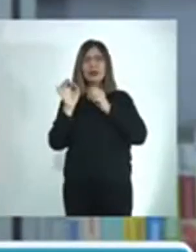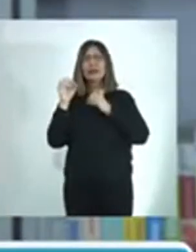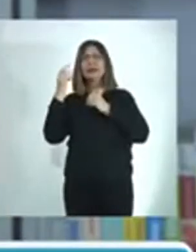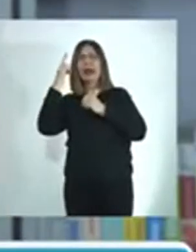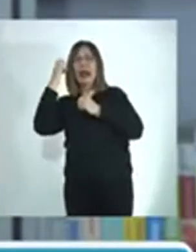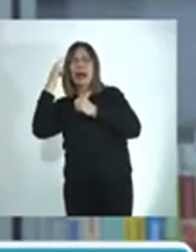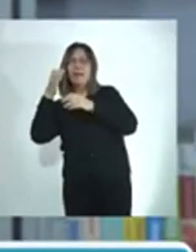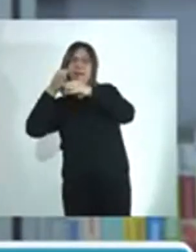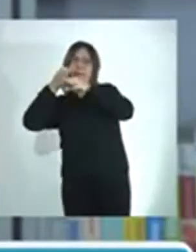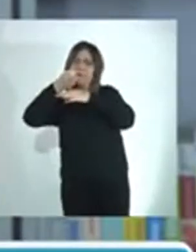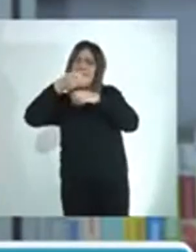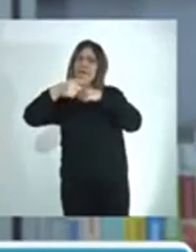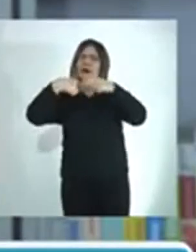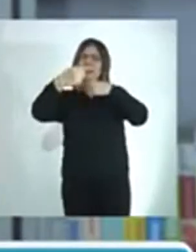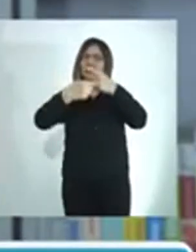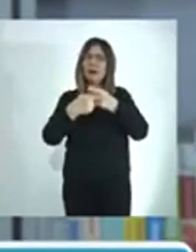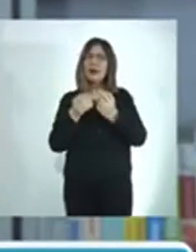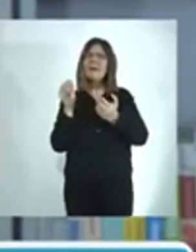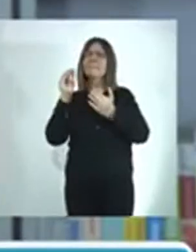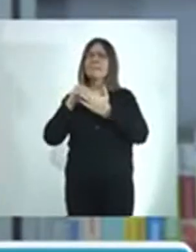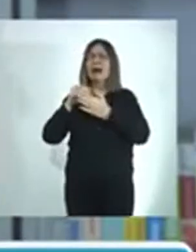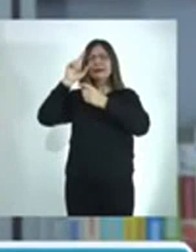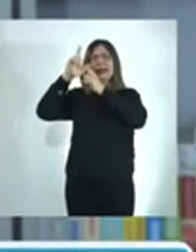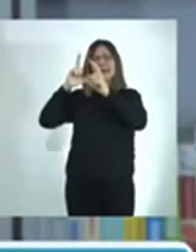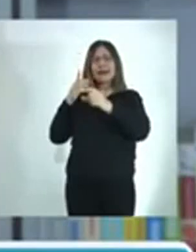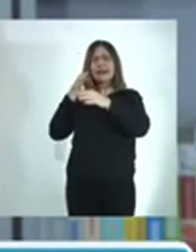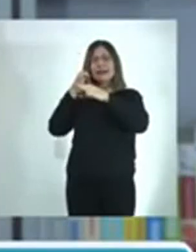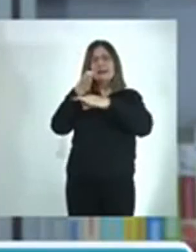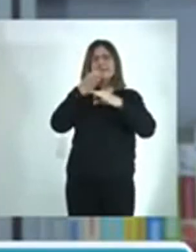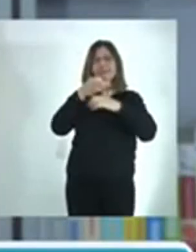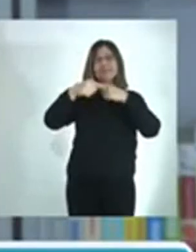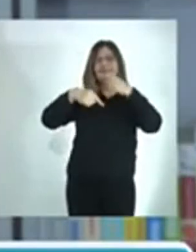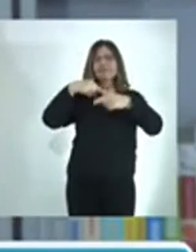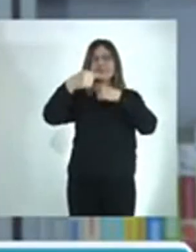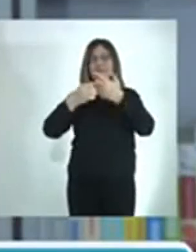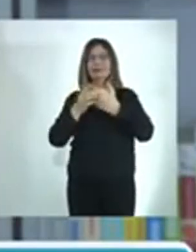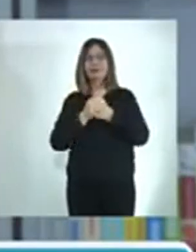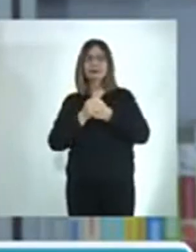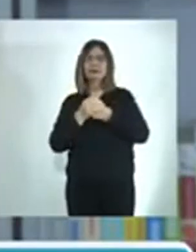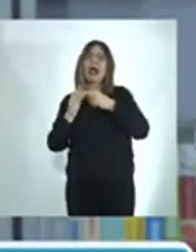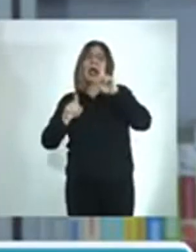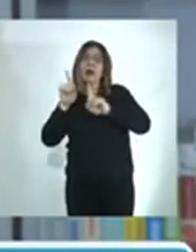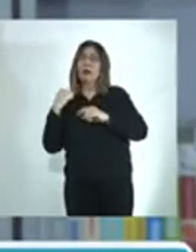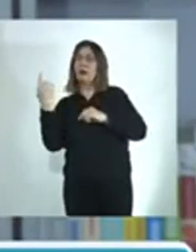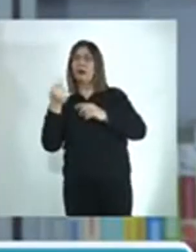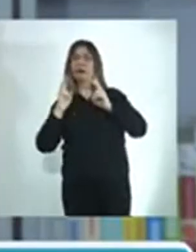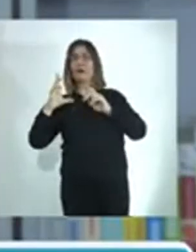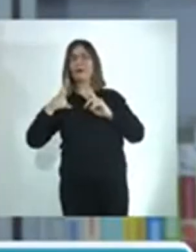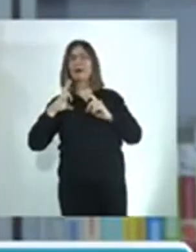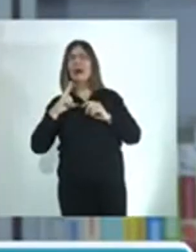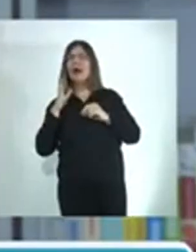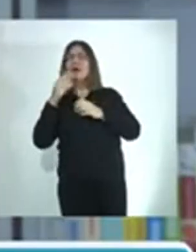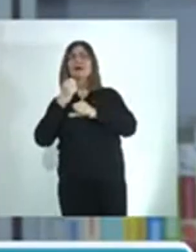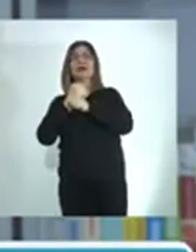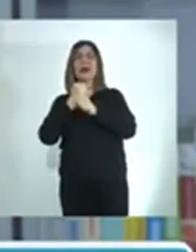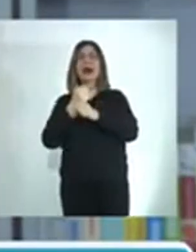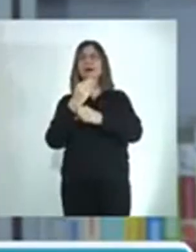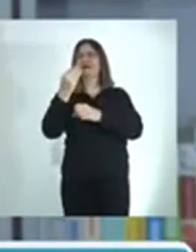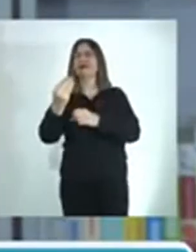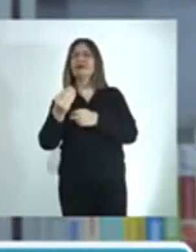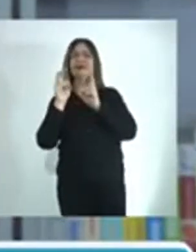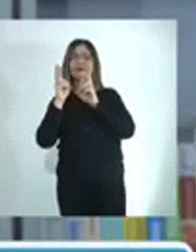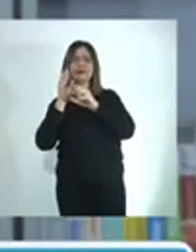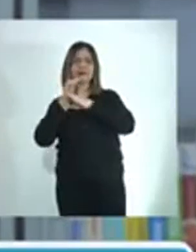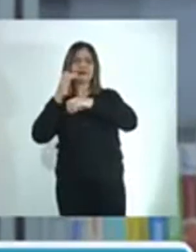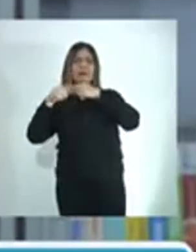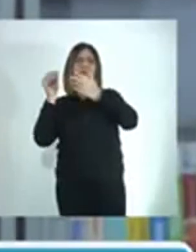aprende. Y aprendiendo va creciendo en su carrera, ¿sí? Claro. Pudiendo, bueno, crecer en los cargos. Pero